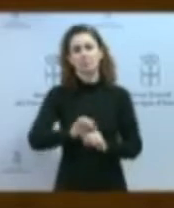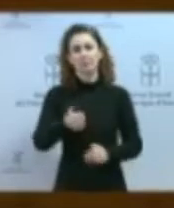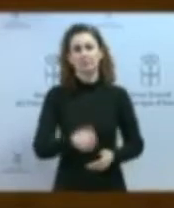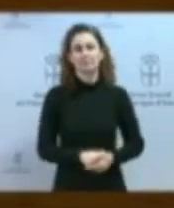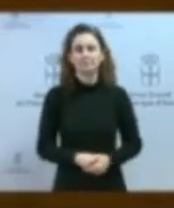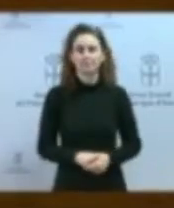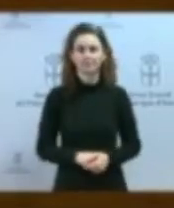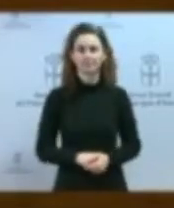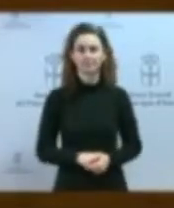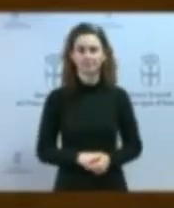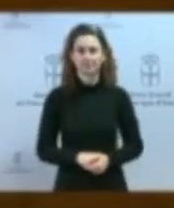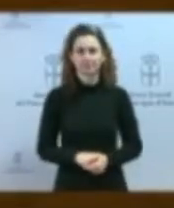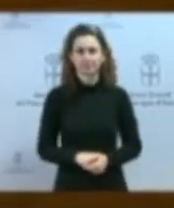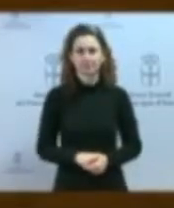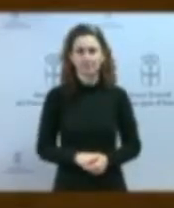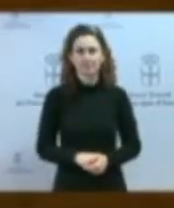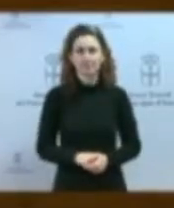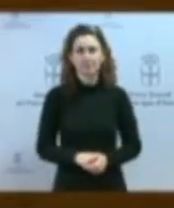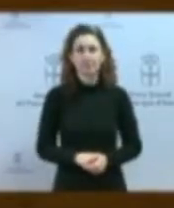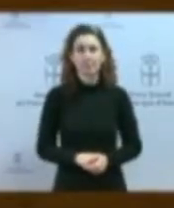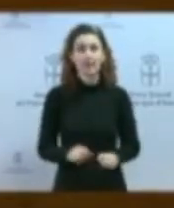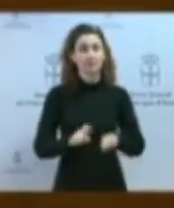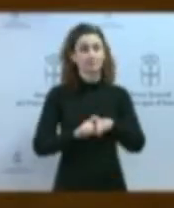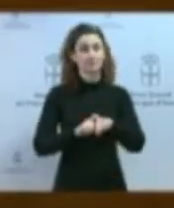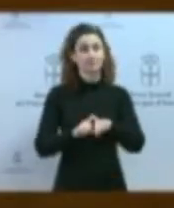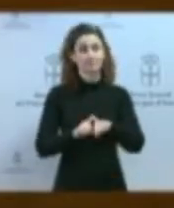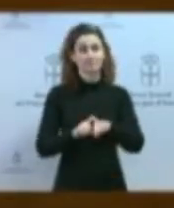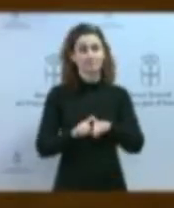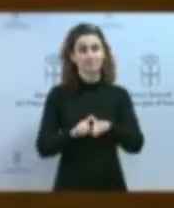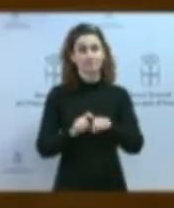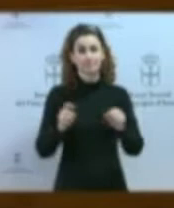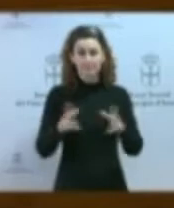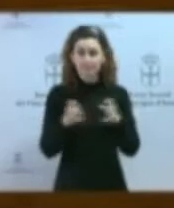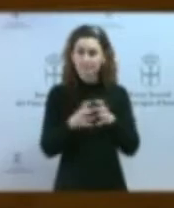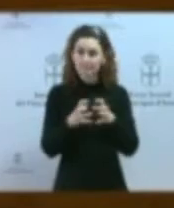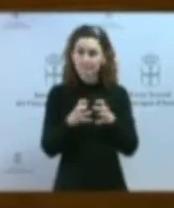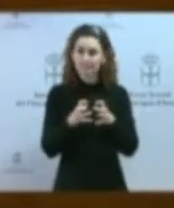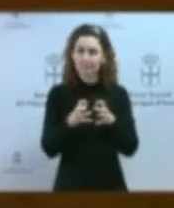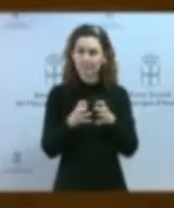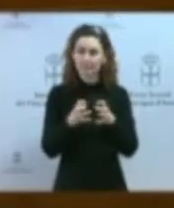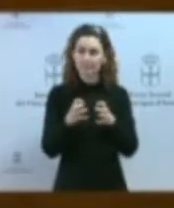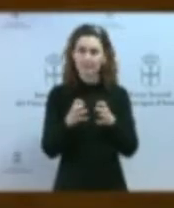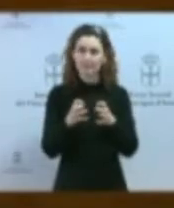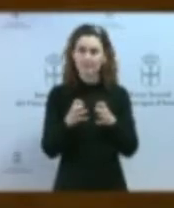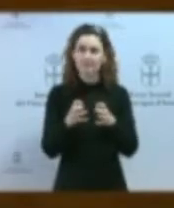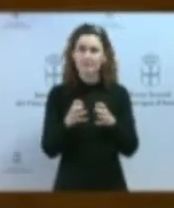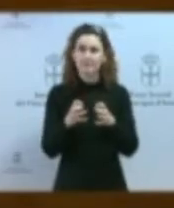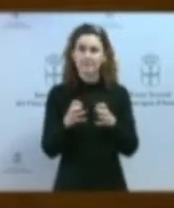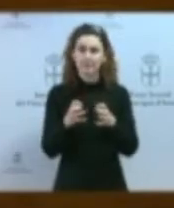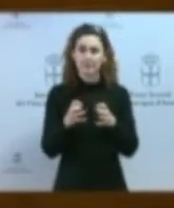Uno de los aspectos que con más entusiasmo celebramos es que el presupuesto ha destinado el excedente del salario social básico a políticas